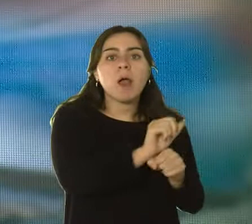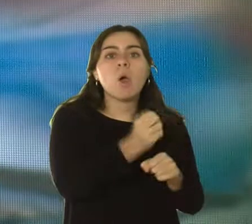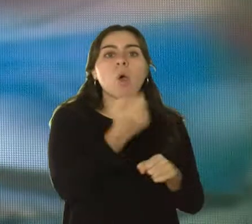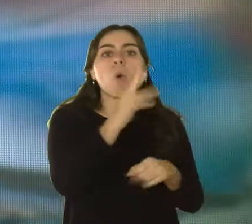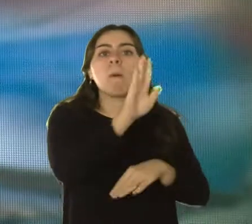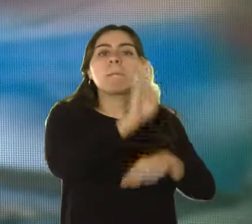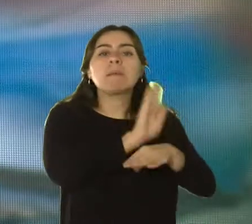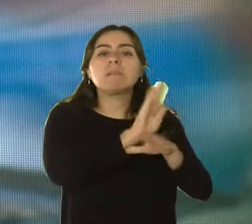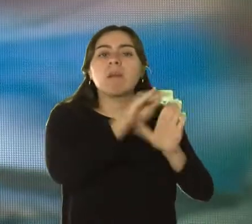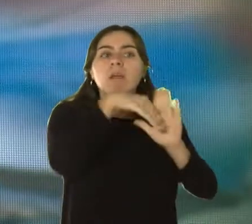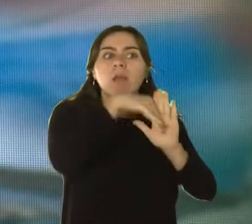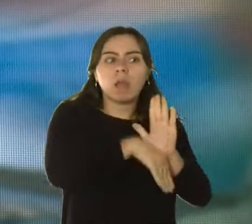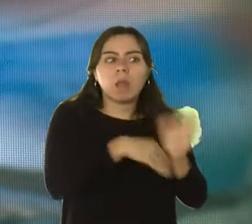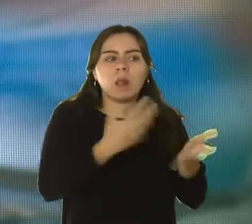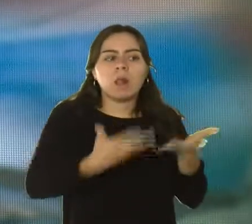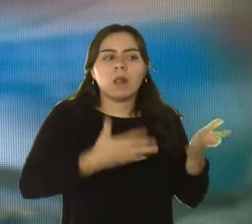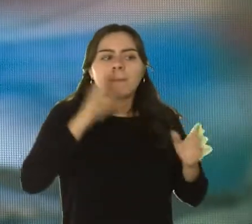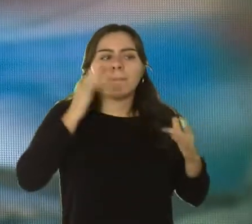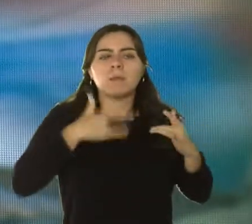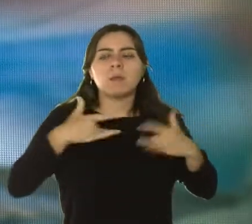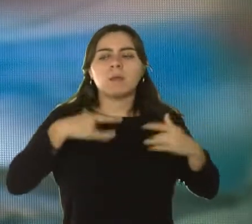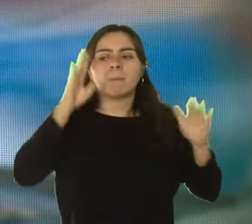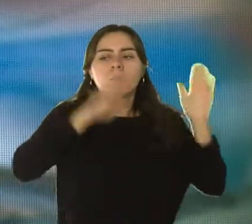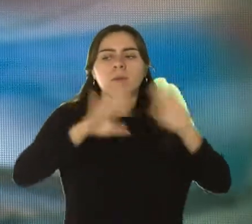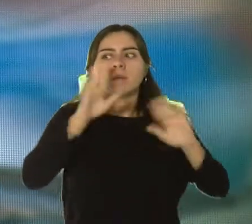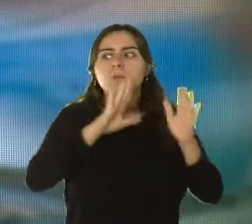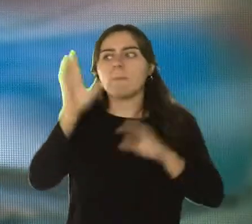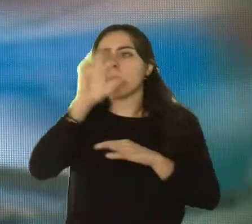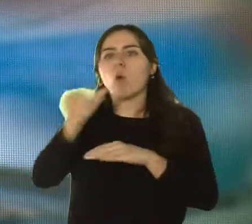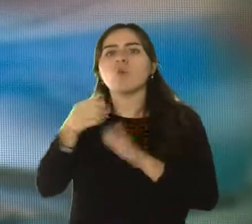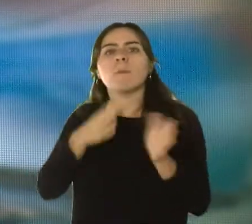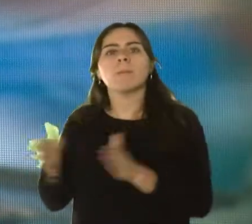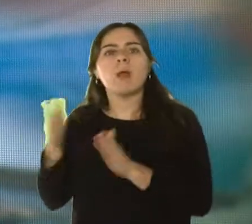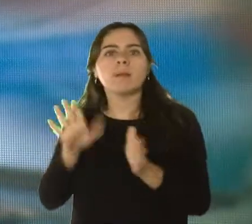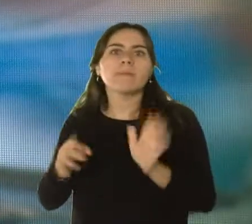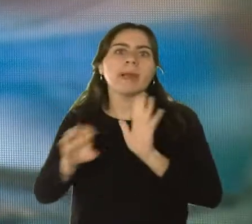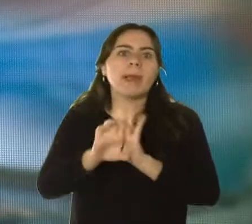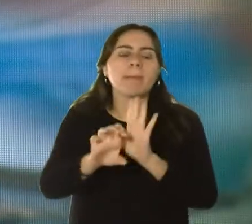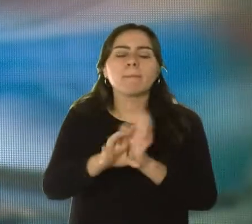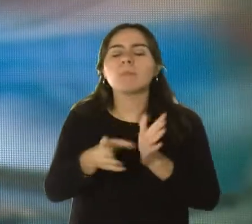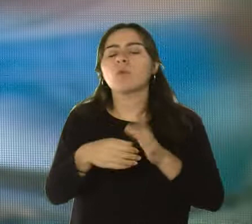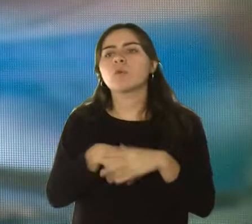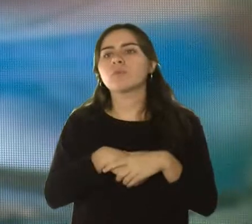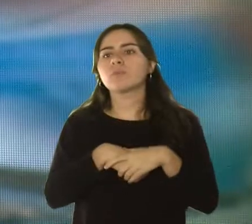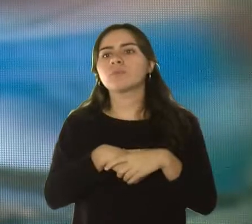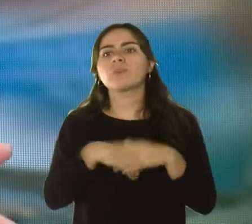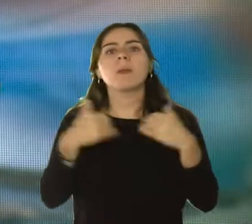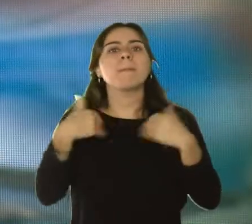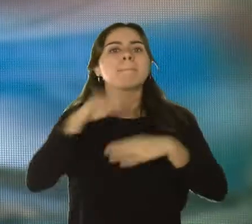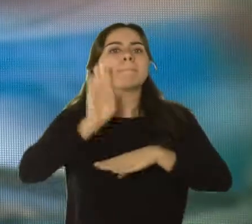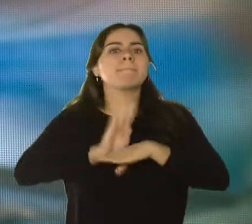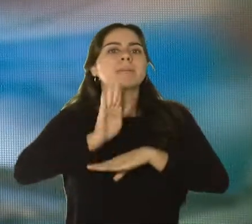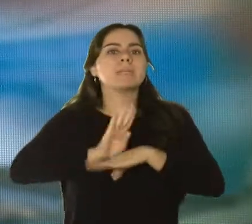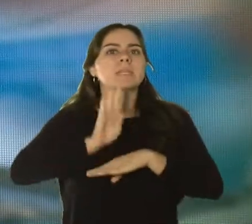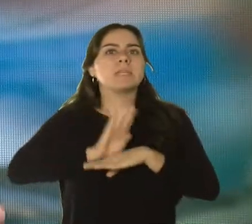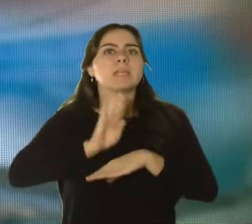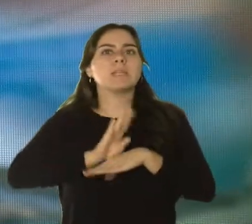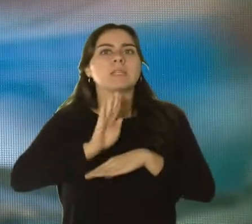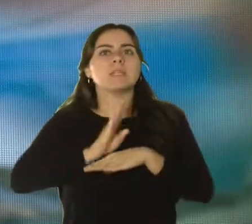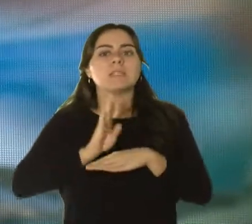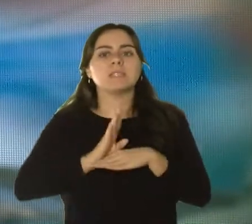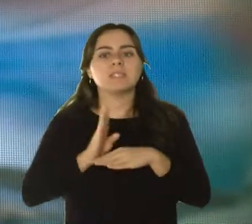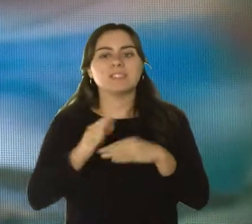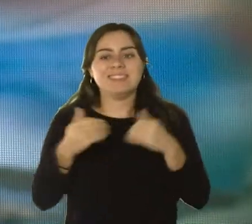comercios. Y están entrando con muchas preocupaciones. Por ejemplo, como les mencioné anteriormente, tenemos ya los comercios que están llegando con estos